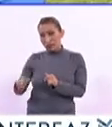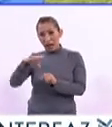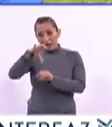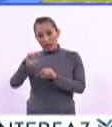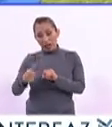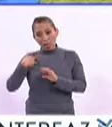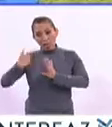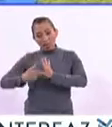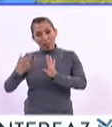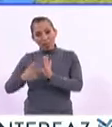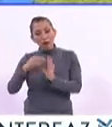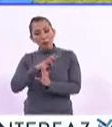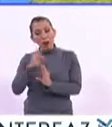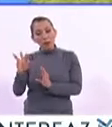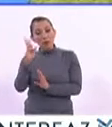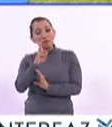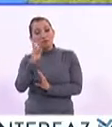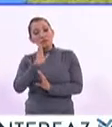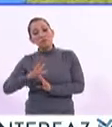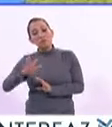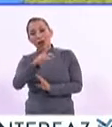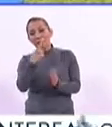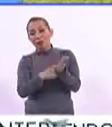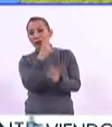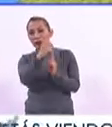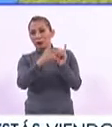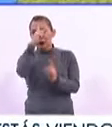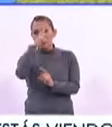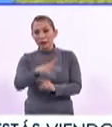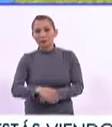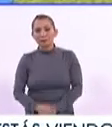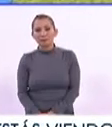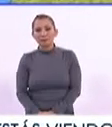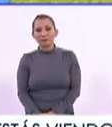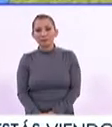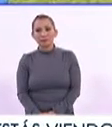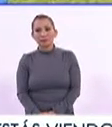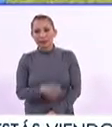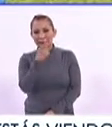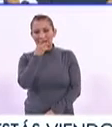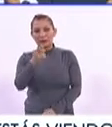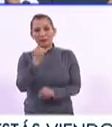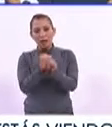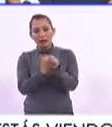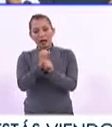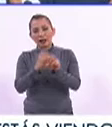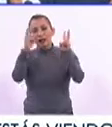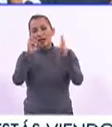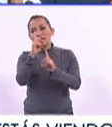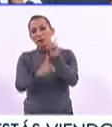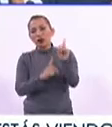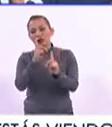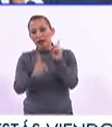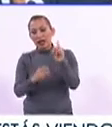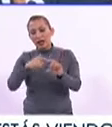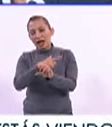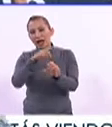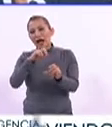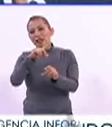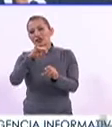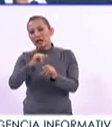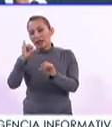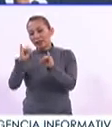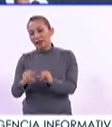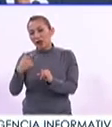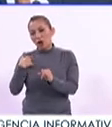una constante que incluso podría experimentarse dentro del deporte mexicano. Así lo indica el estudio Deporte, Nación e Identidad, el caso de